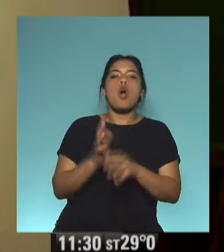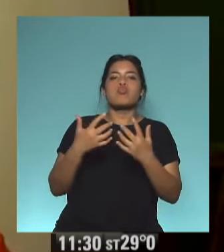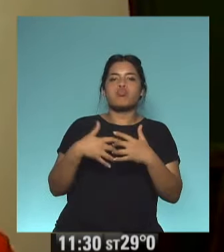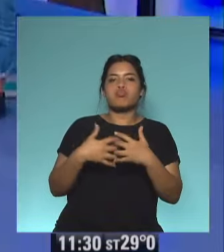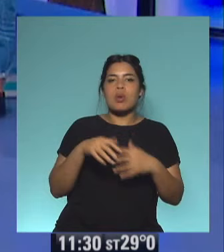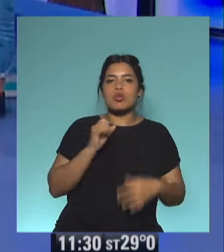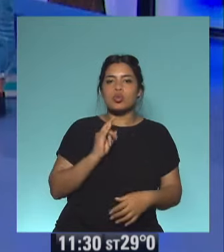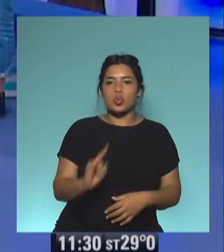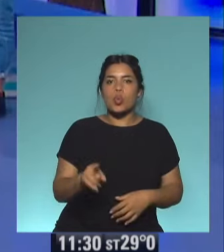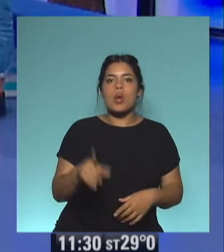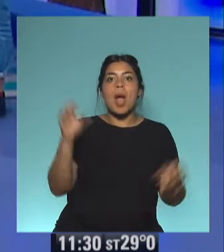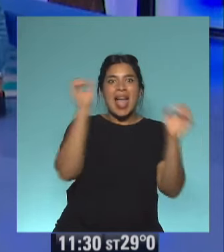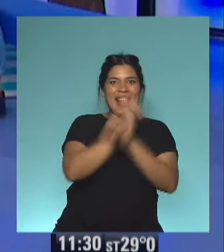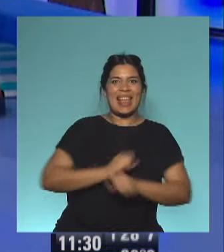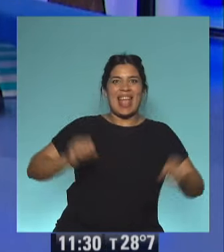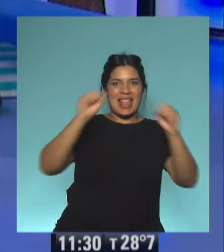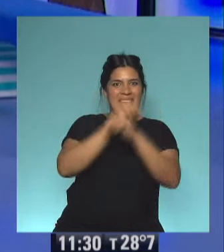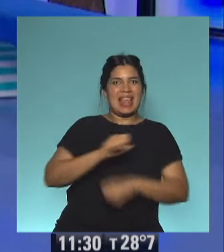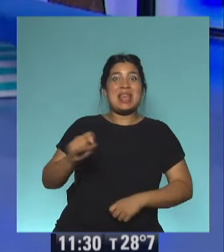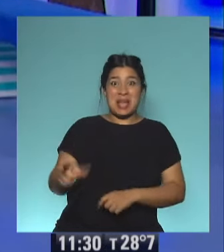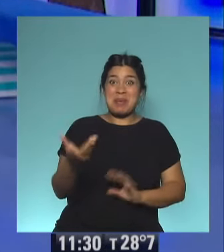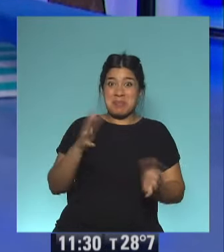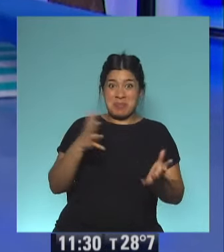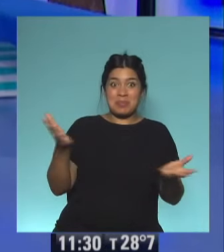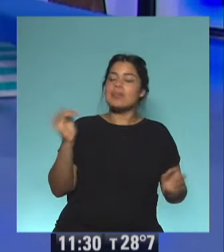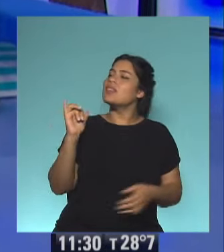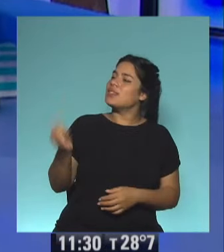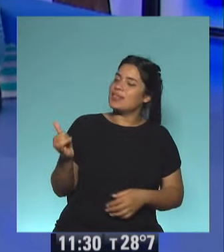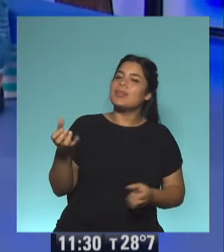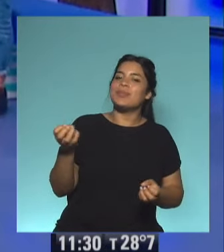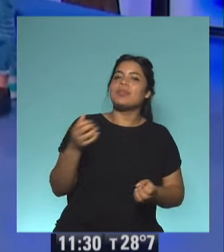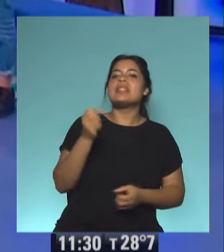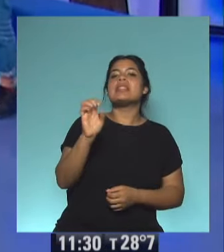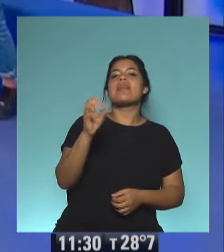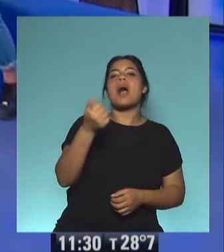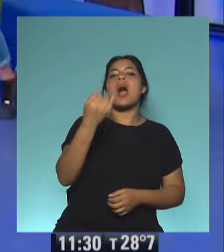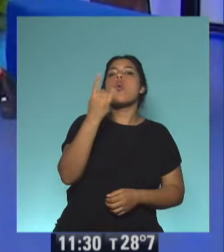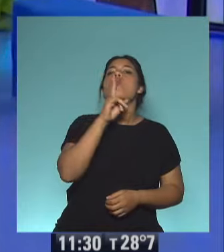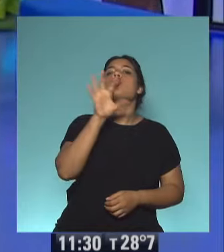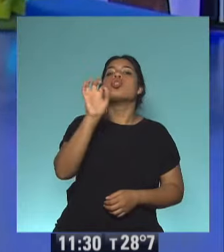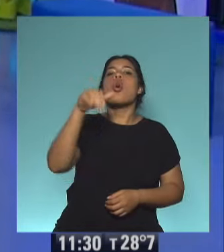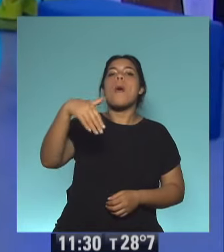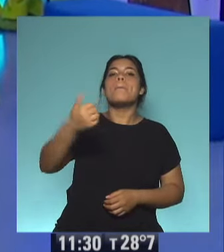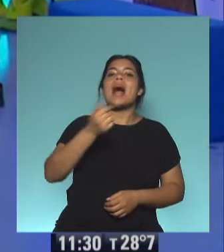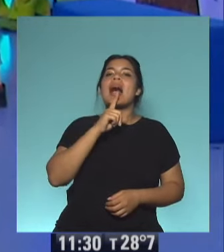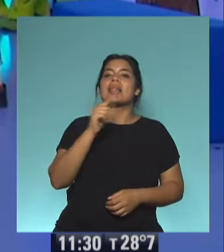muy de ingeniería, no es solo artesanal esto. Claro, y hola, José, acá. Te hago una pregunta.